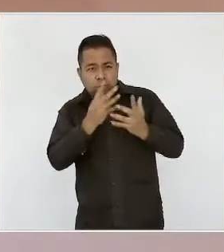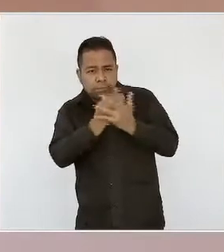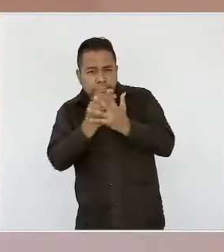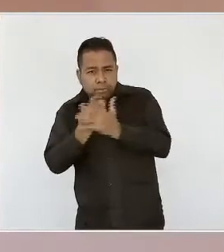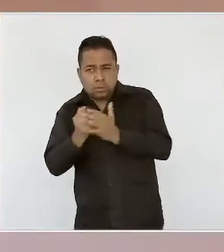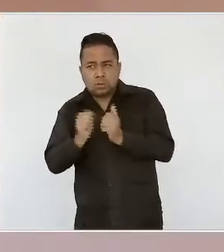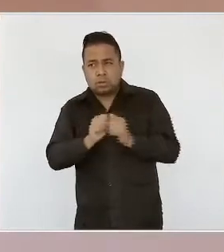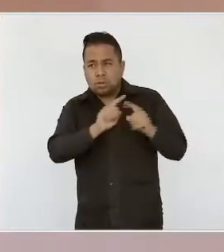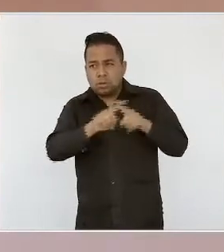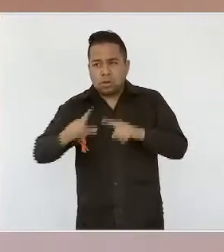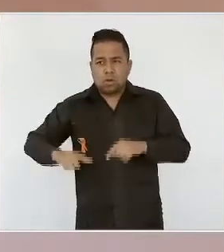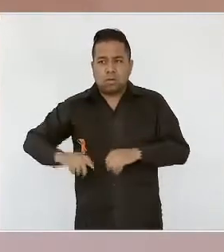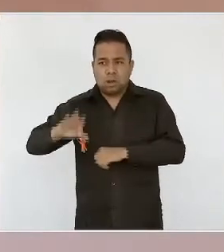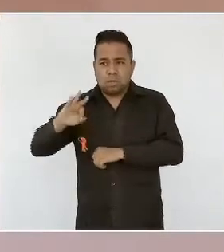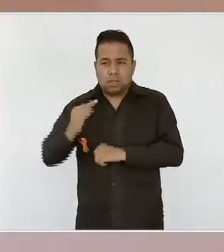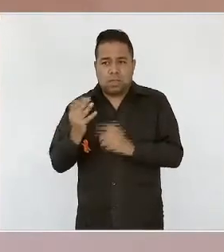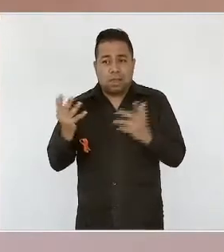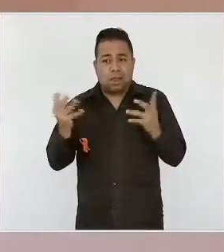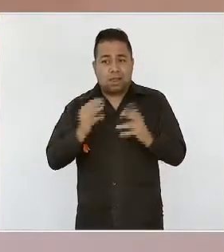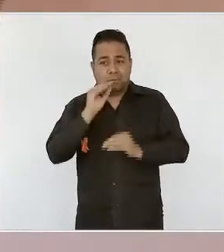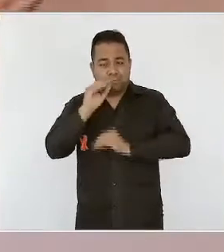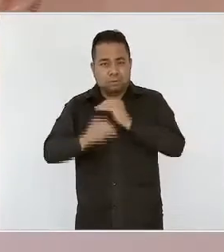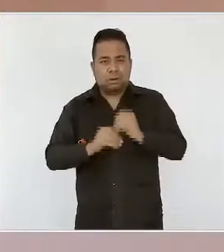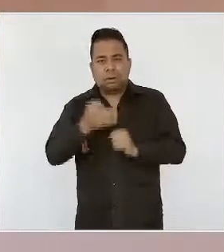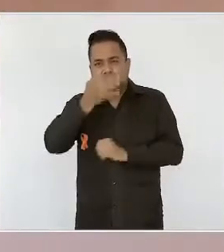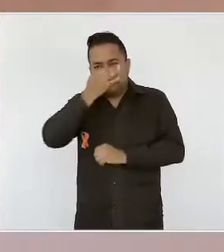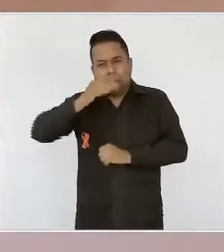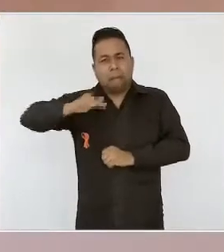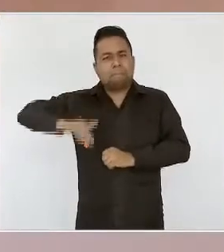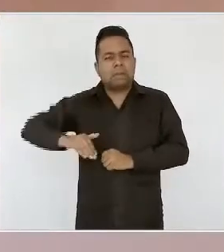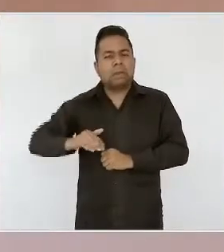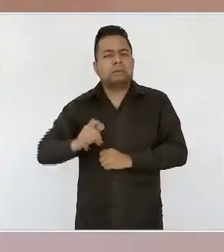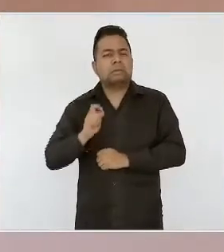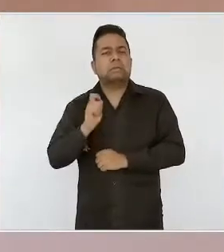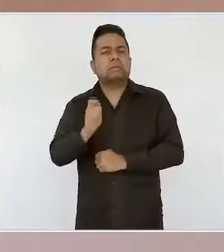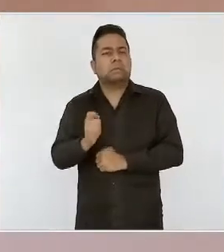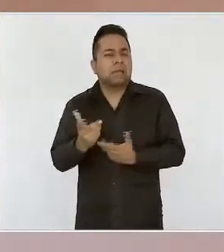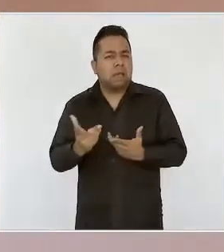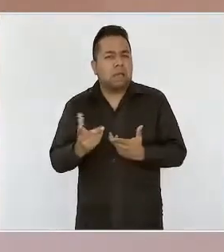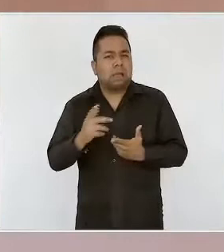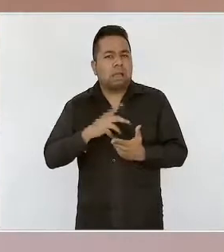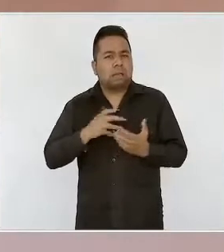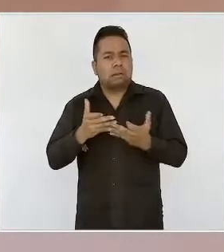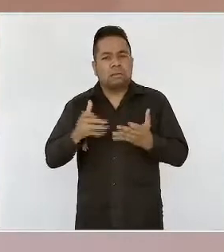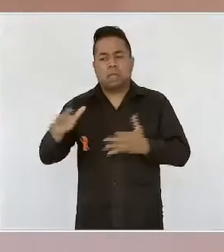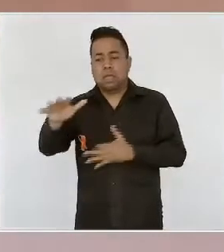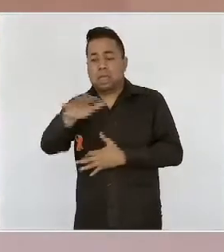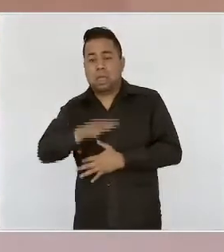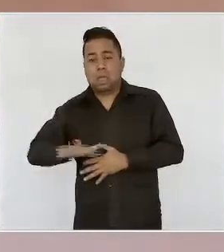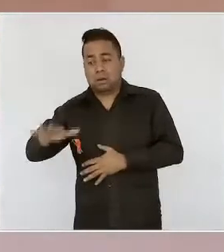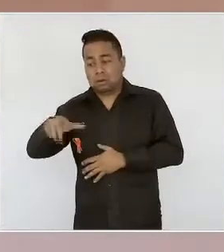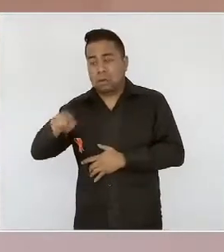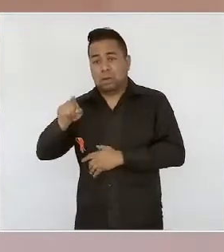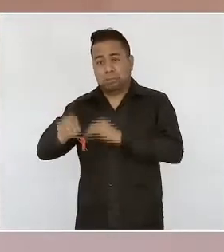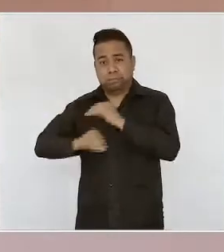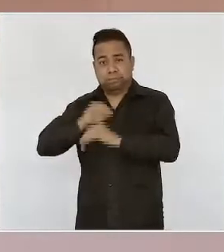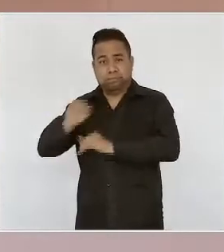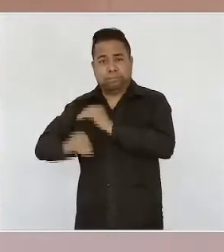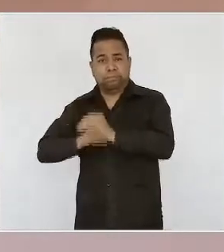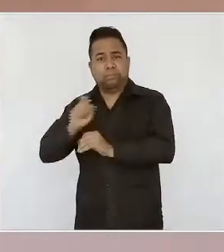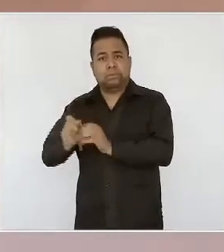que desde el gobierno federal se están realizando. Acabamos de estar, por cierto, en el terreno en donde se habrá de edificar el